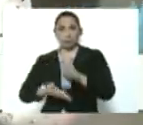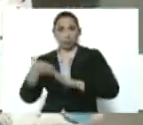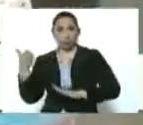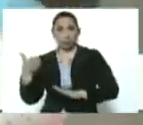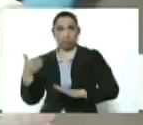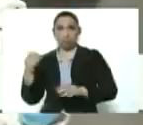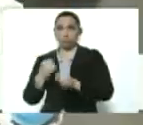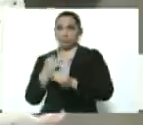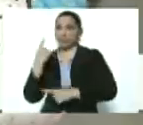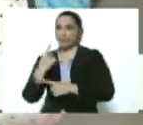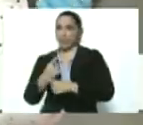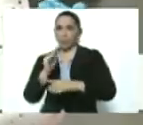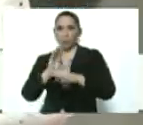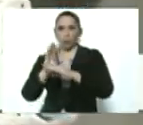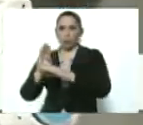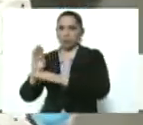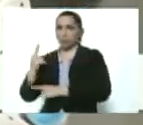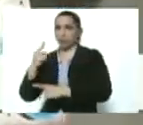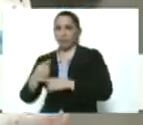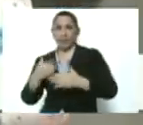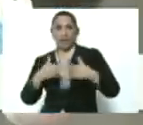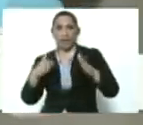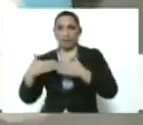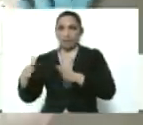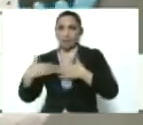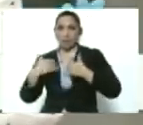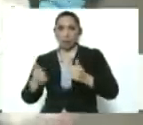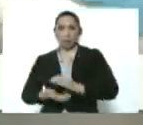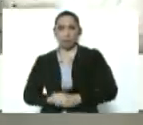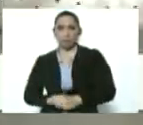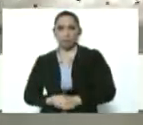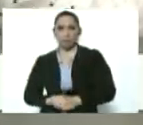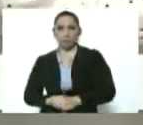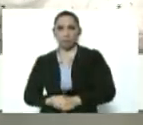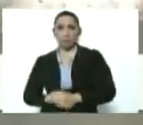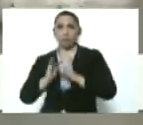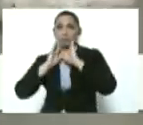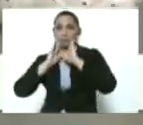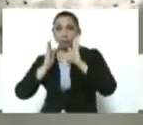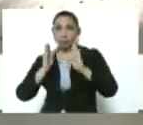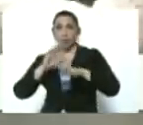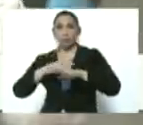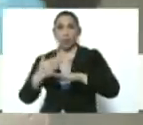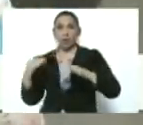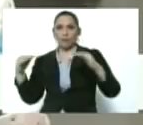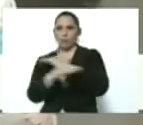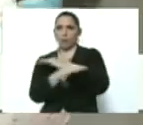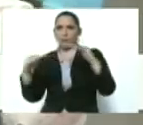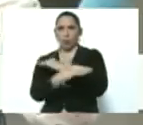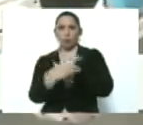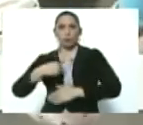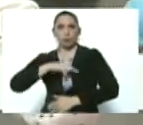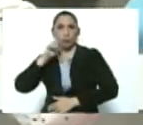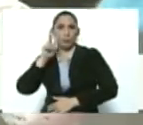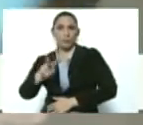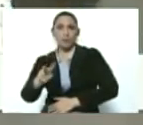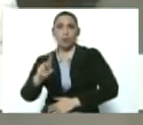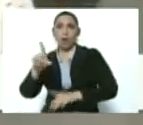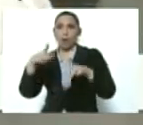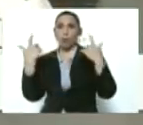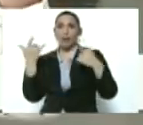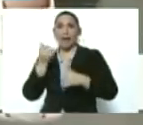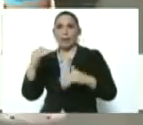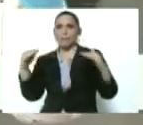tenemos que protegerlo tenemos que garantizar la salud es porque ahí pasa como lo vimos ahorita en la guaira ahí